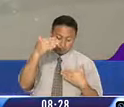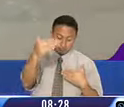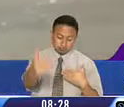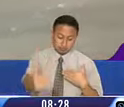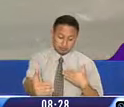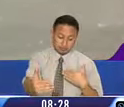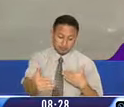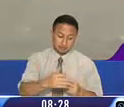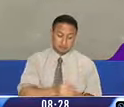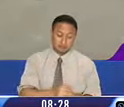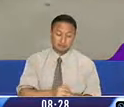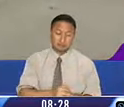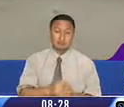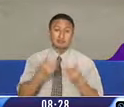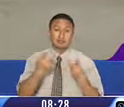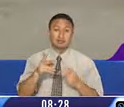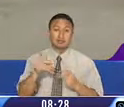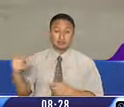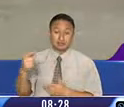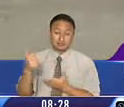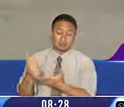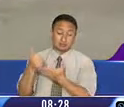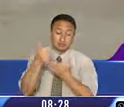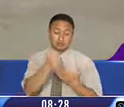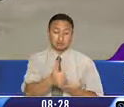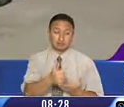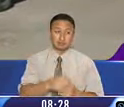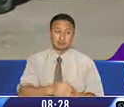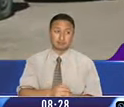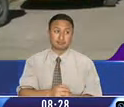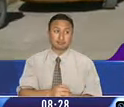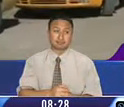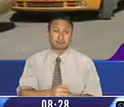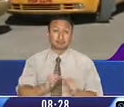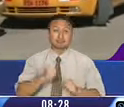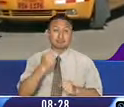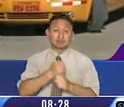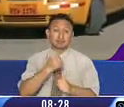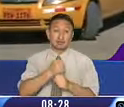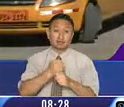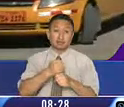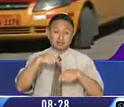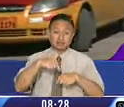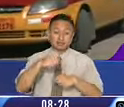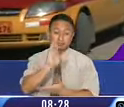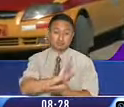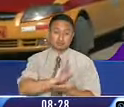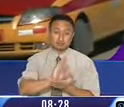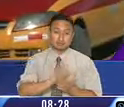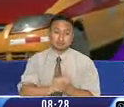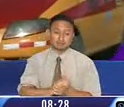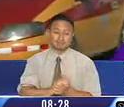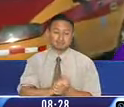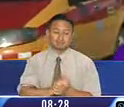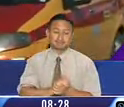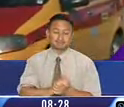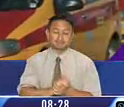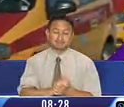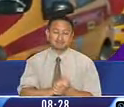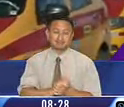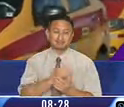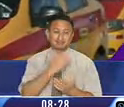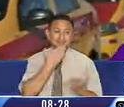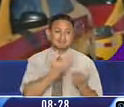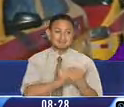Entonces queremos que también ponga mano a la obra, a trabajar por nuestro barrio. Bien, vecino, como vemos en las